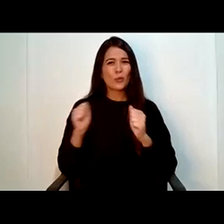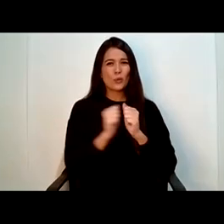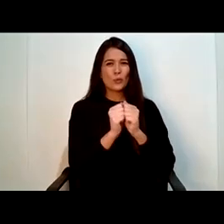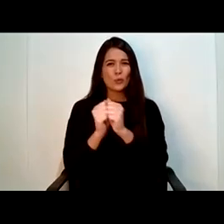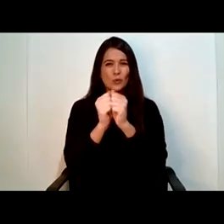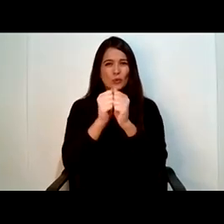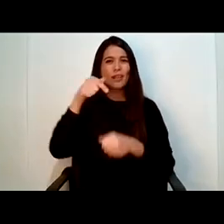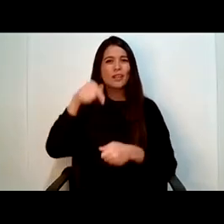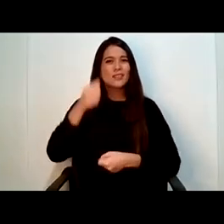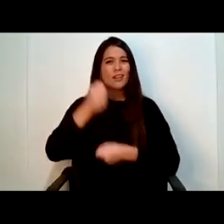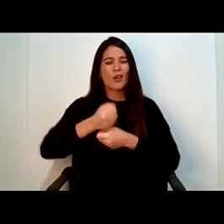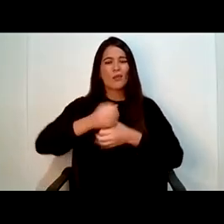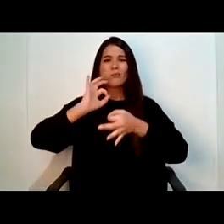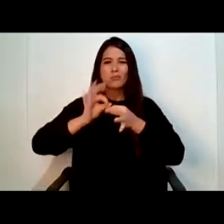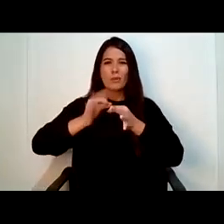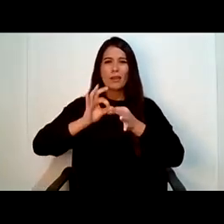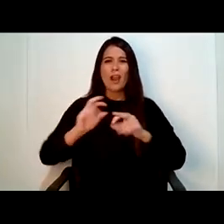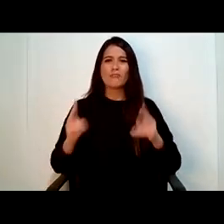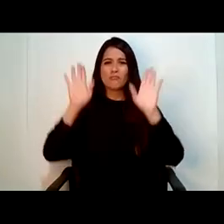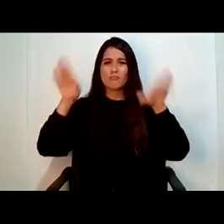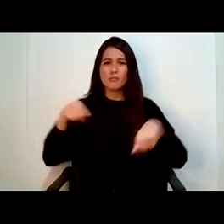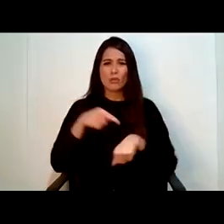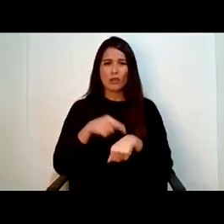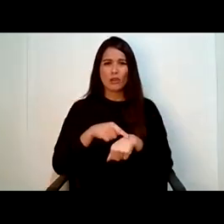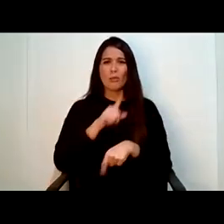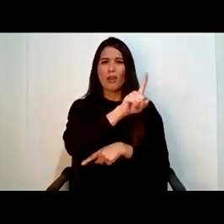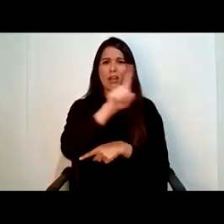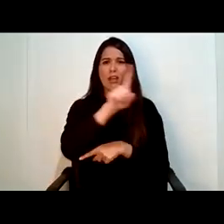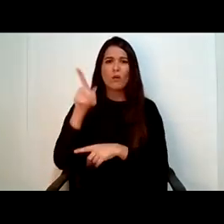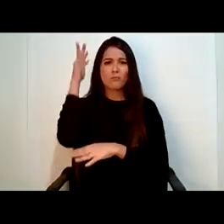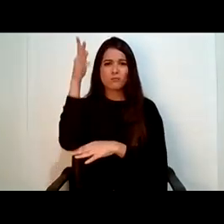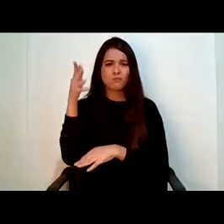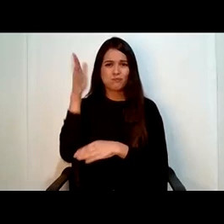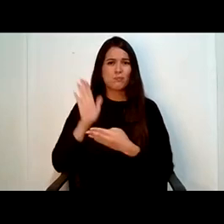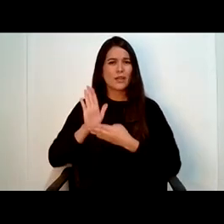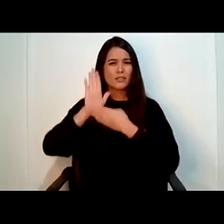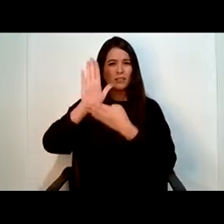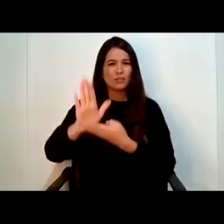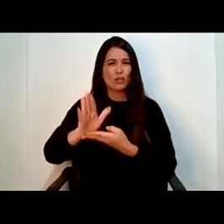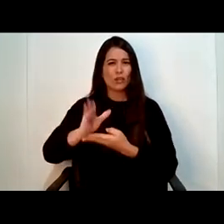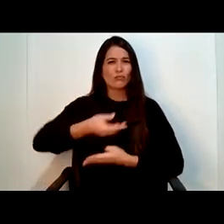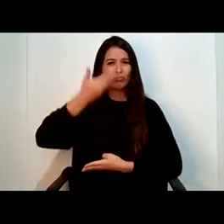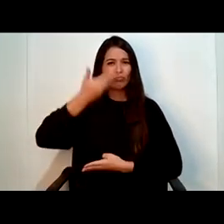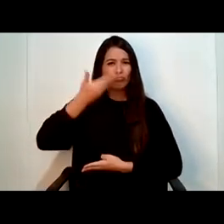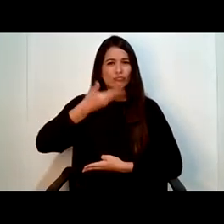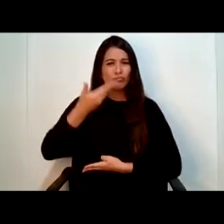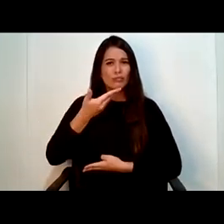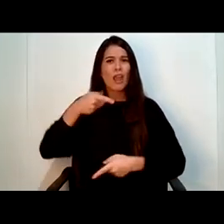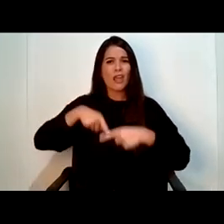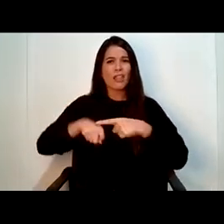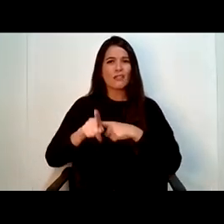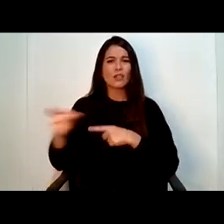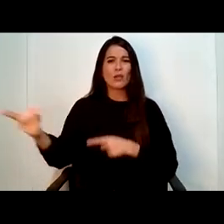esta tarea de interpretar en vivo a cada una de las presentaciones de los expositores e intervenciones de la